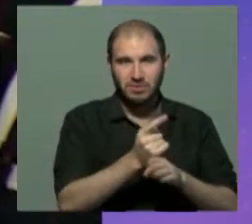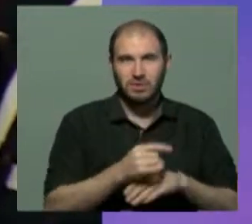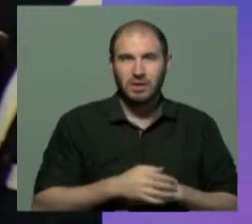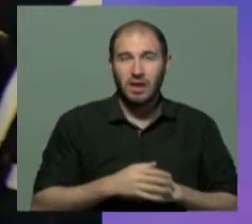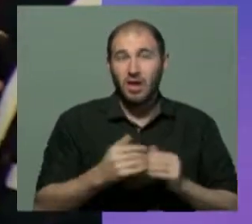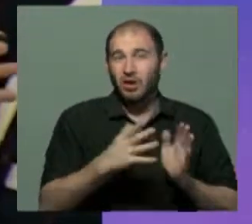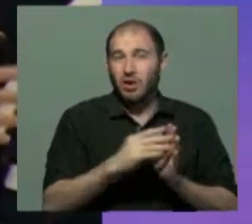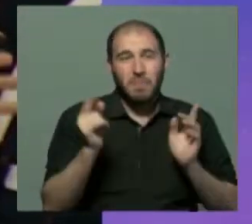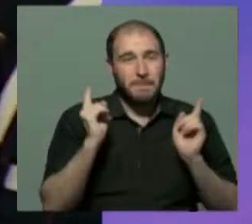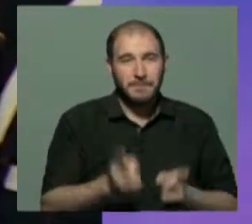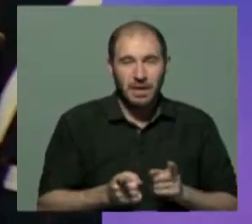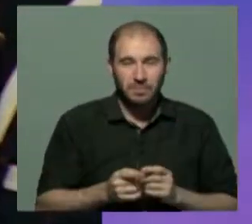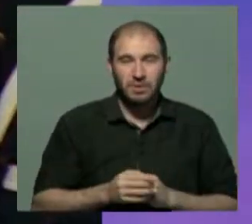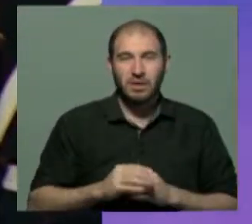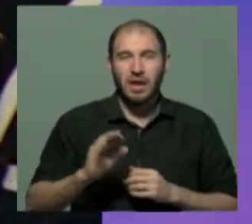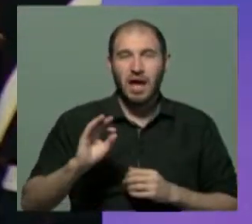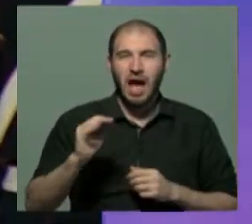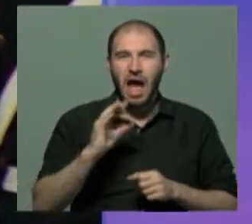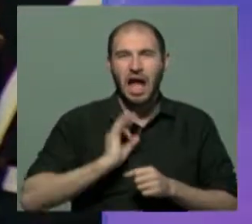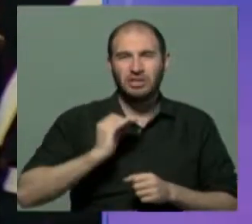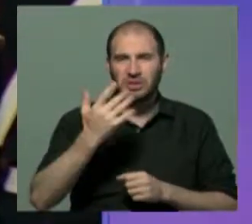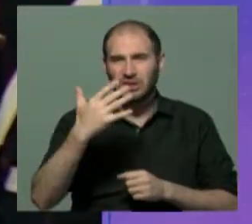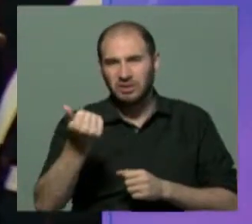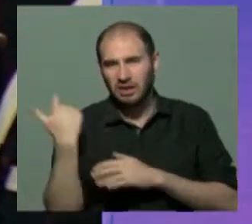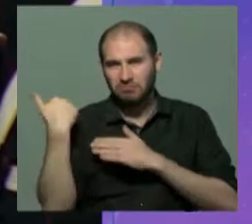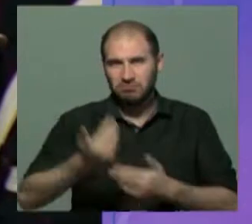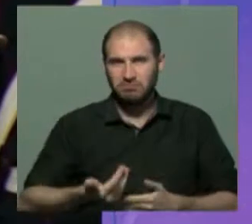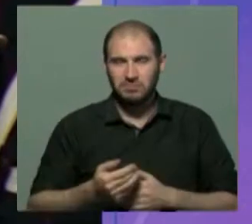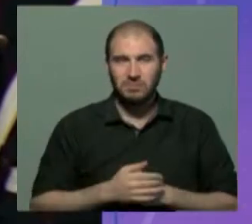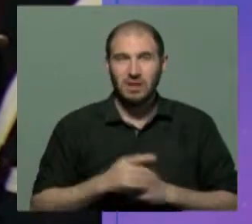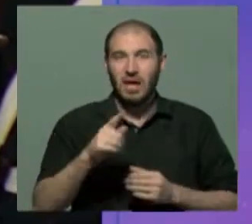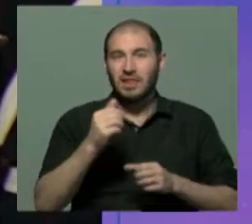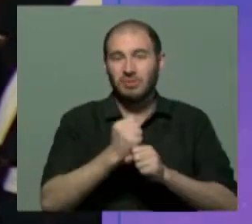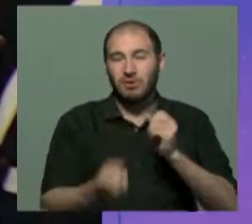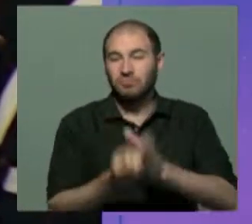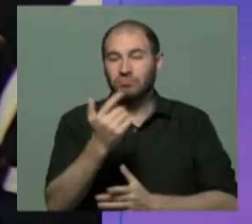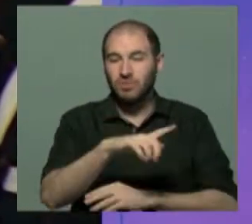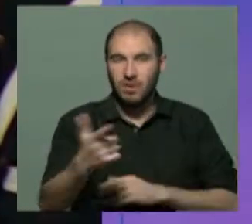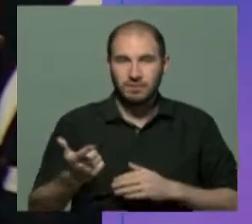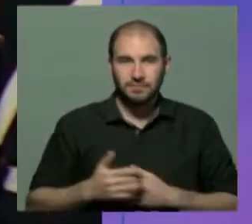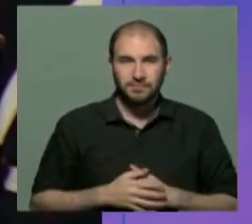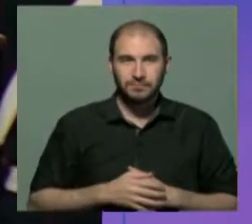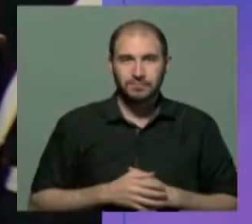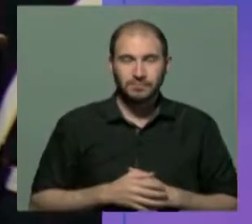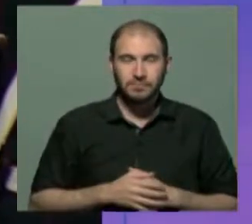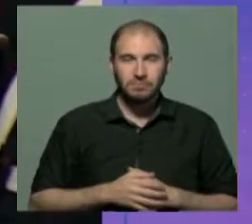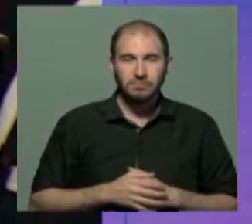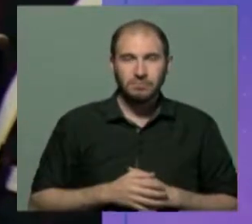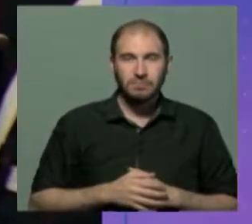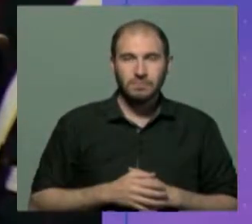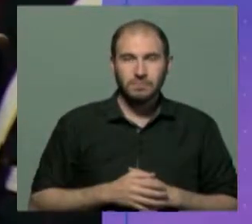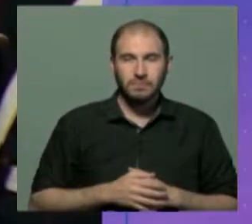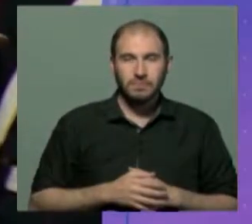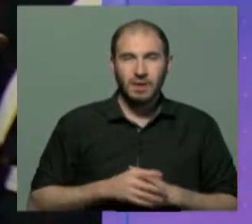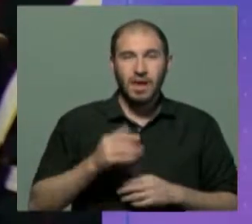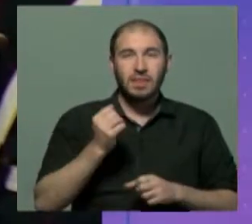replica lo mismo que pasó en los últimos 5 a 6 años, la no generación de empleo. Entonces creo que